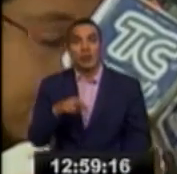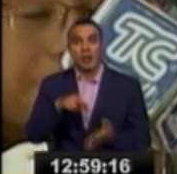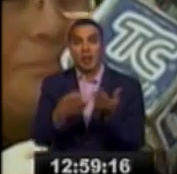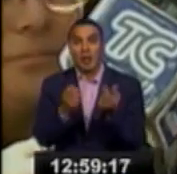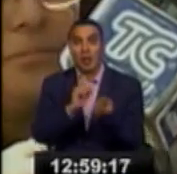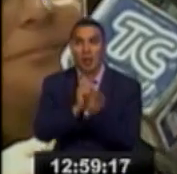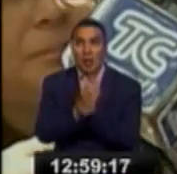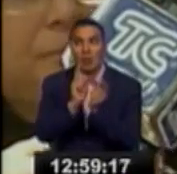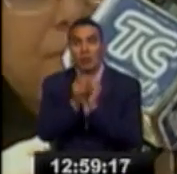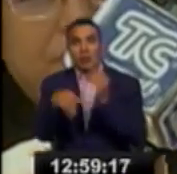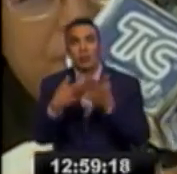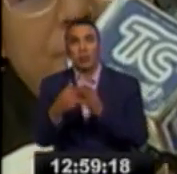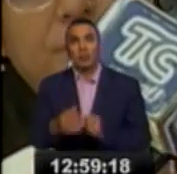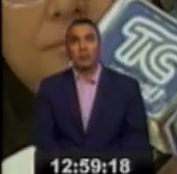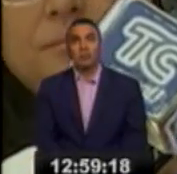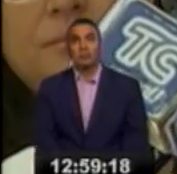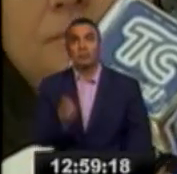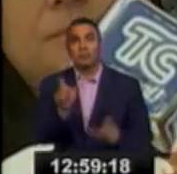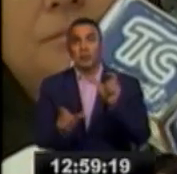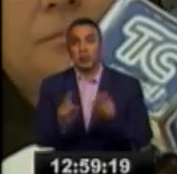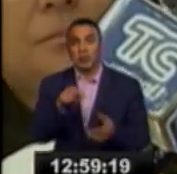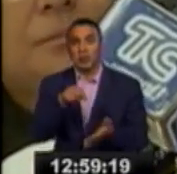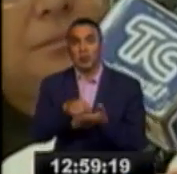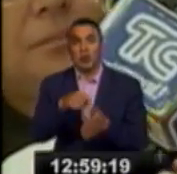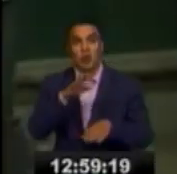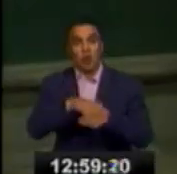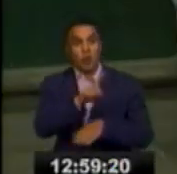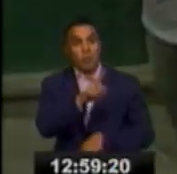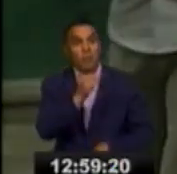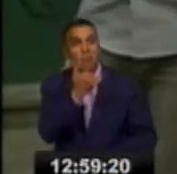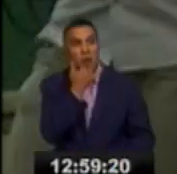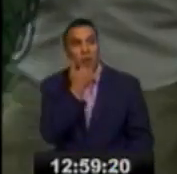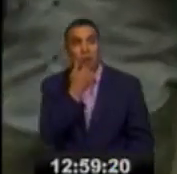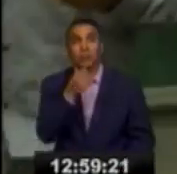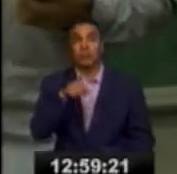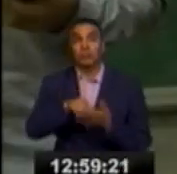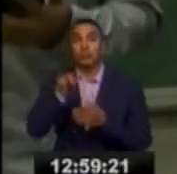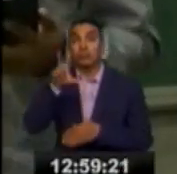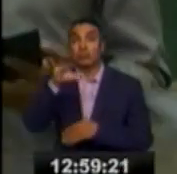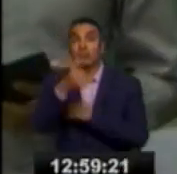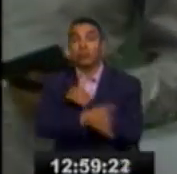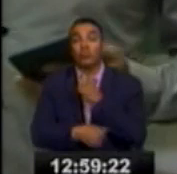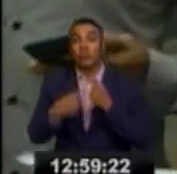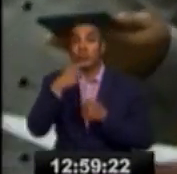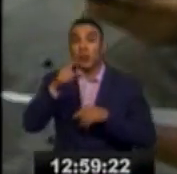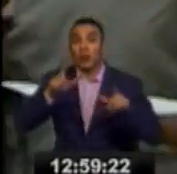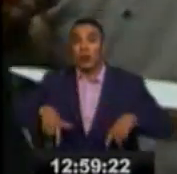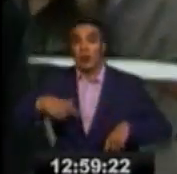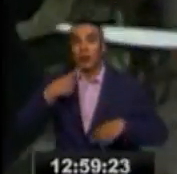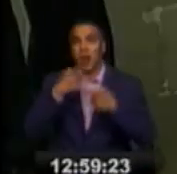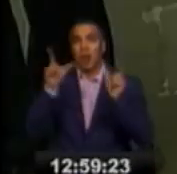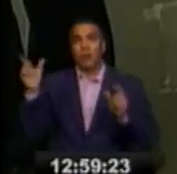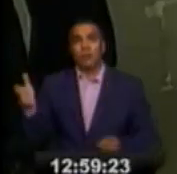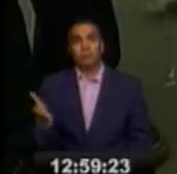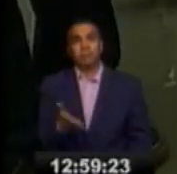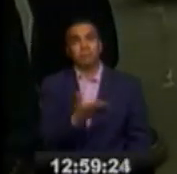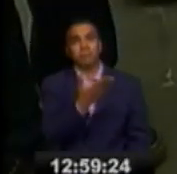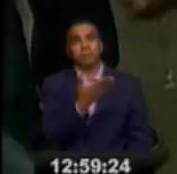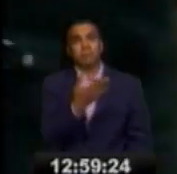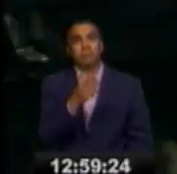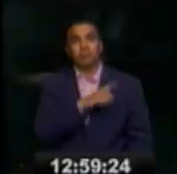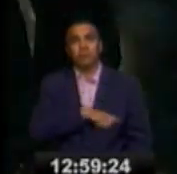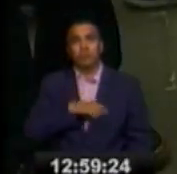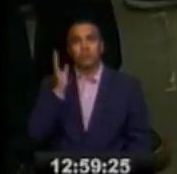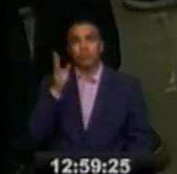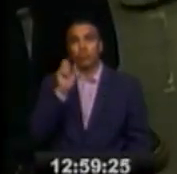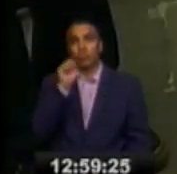en este caso, a personalidades políticas. El Buró de Alianza País le ha dado al presidente Lenín Moreno la libertad disciplinaria para